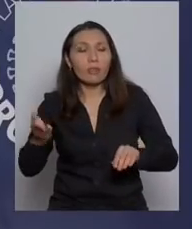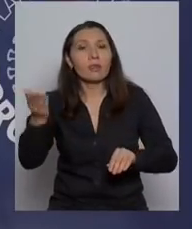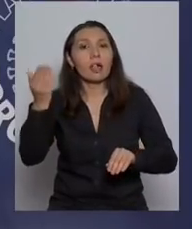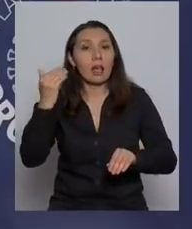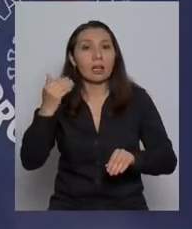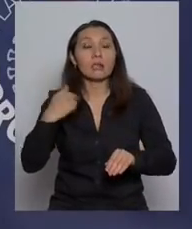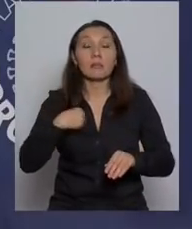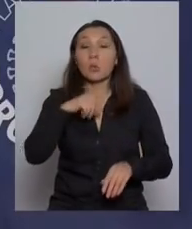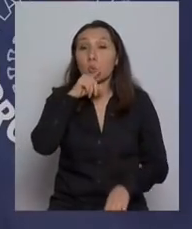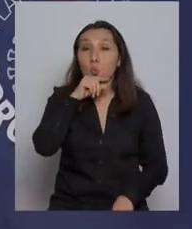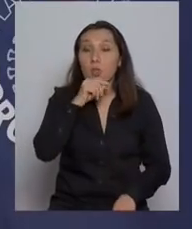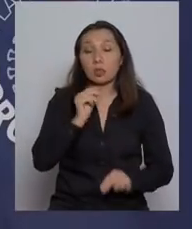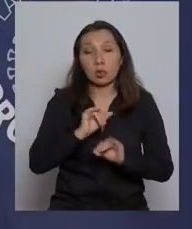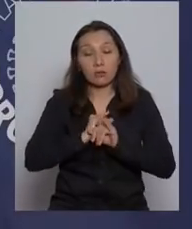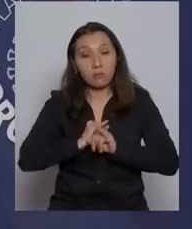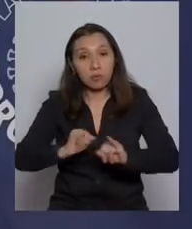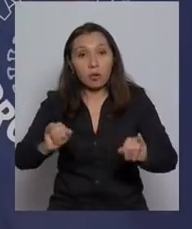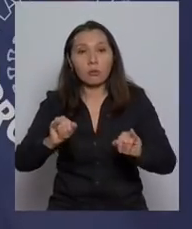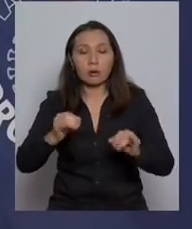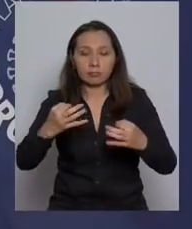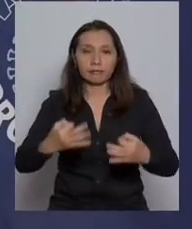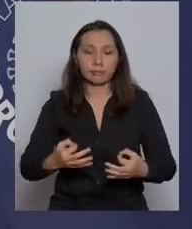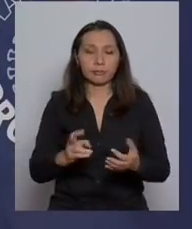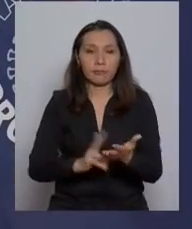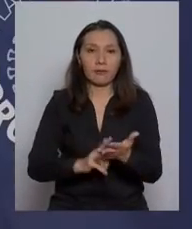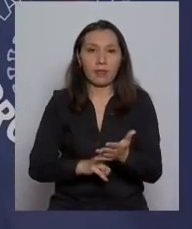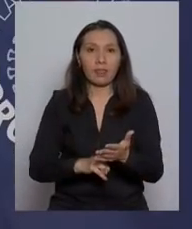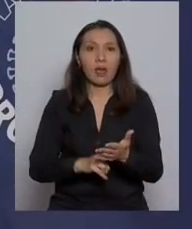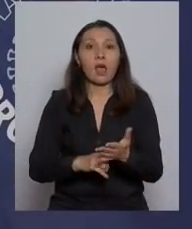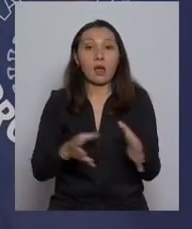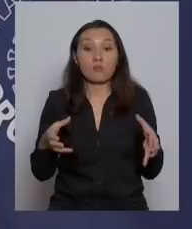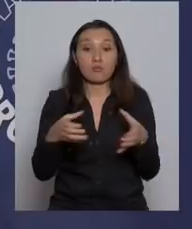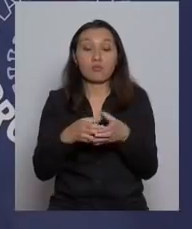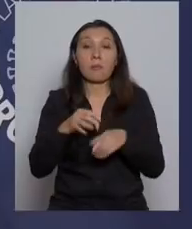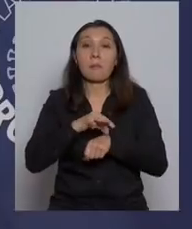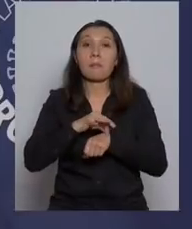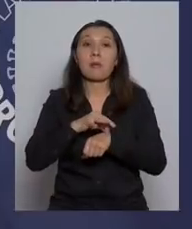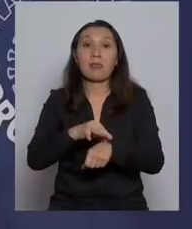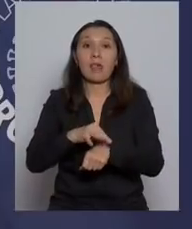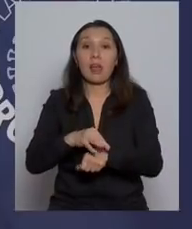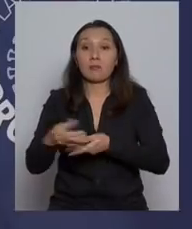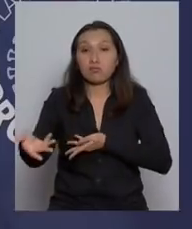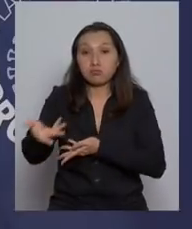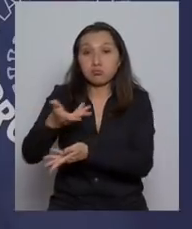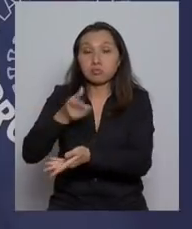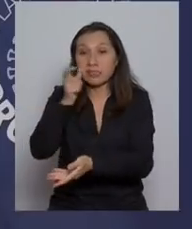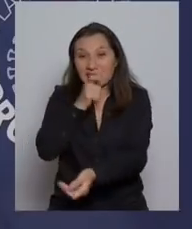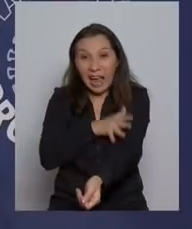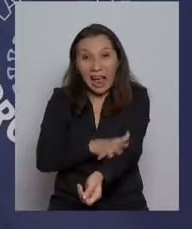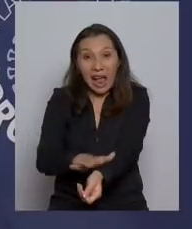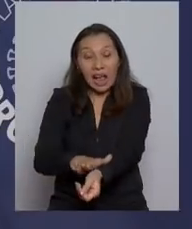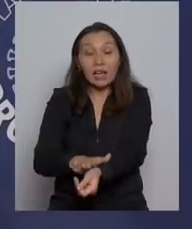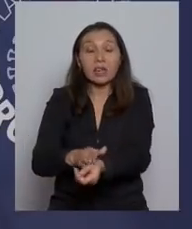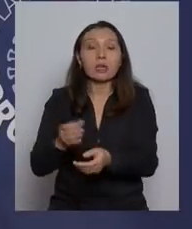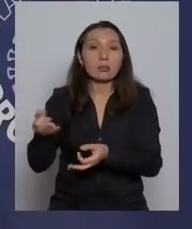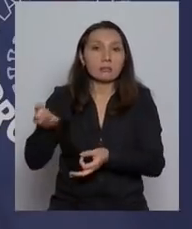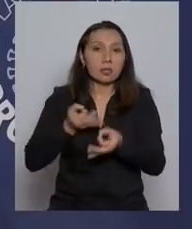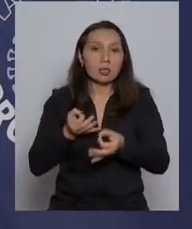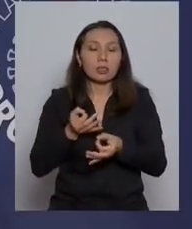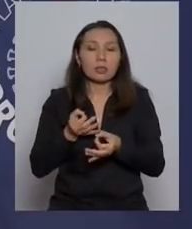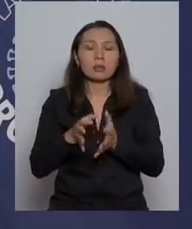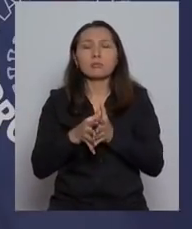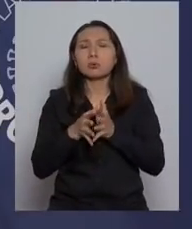mi cuenta de Twitter, efectivamente la unidad de medicina transfusional del Ministerio de Salud nos ha transmitido